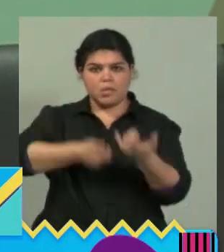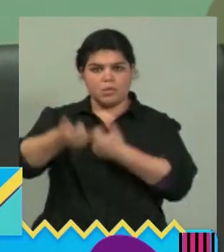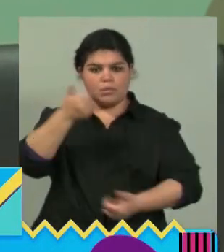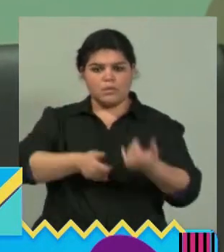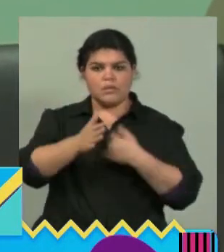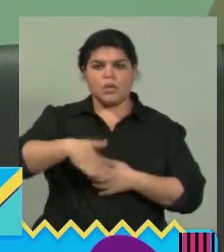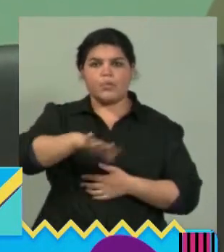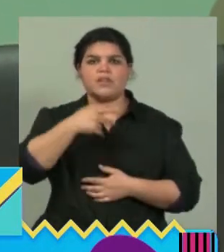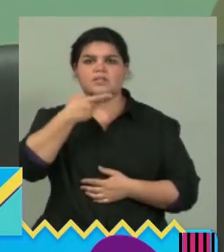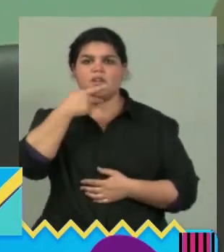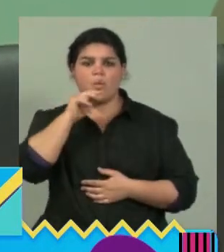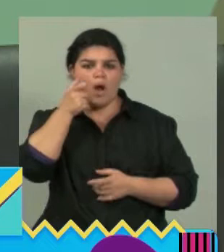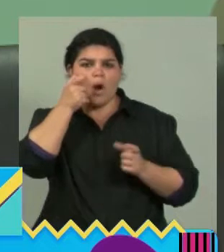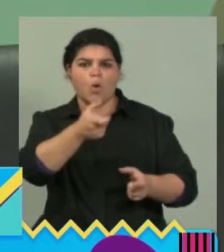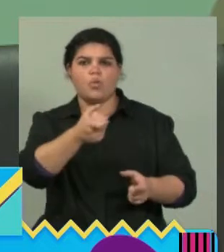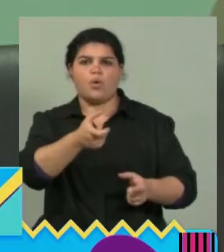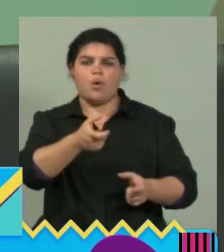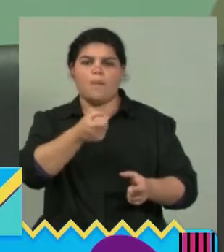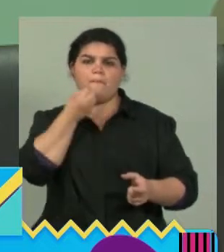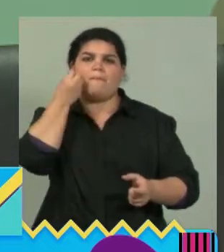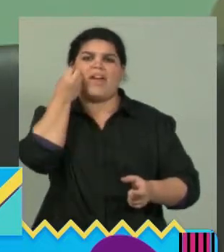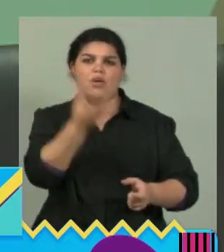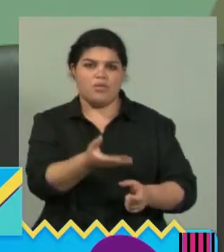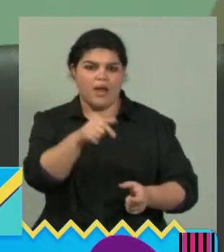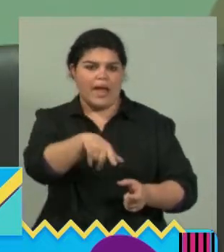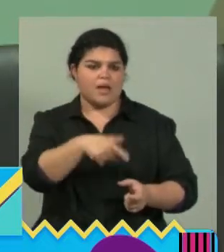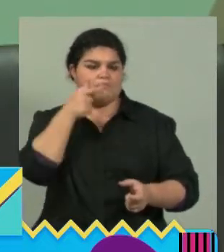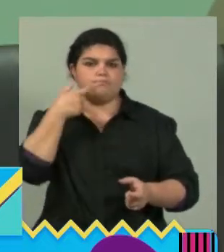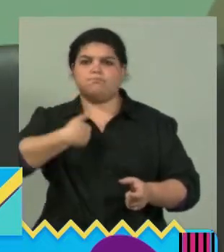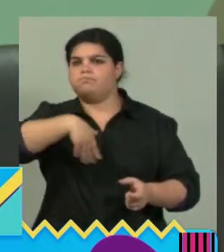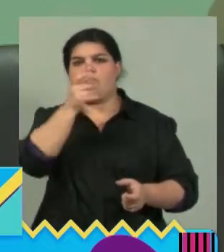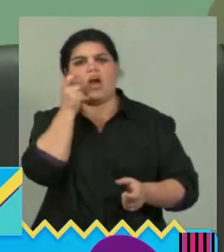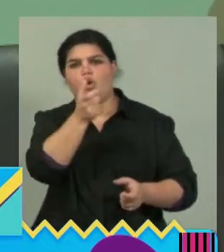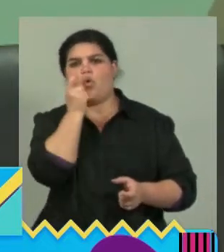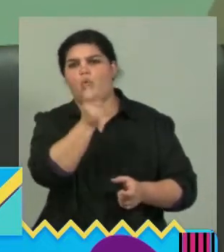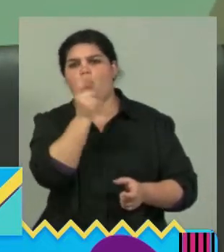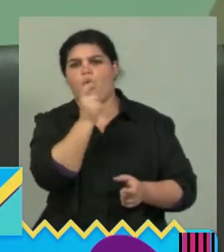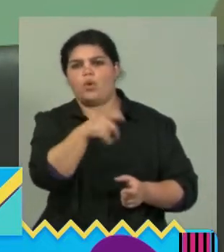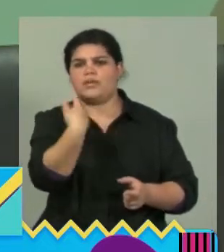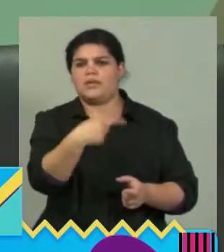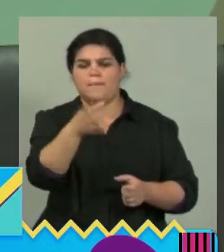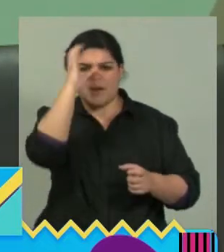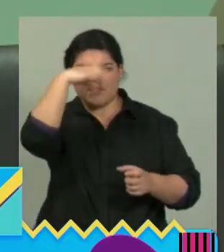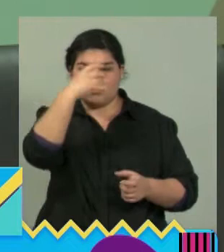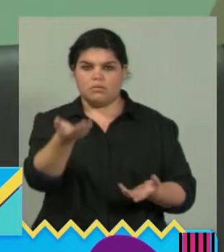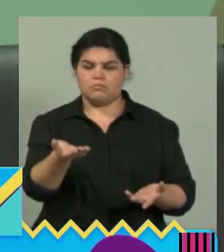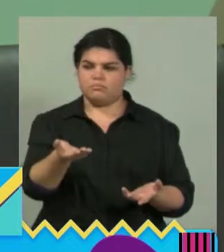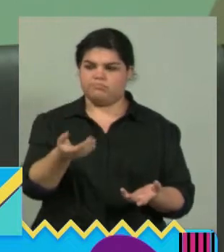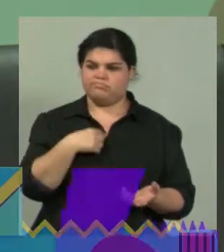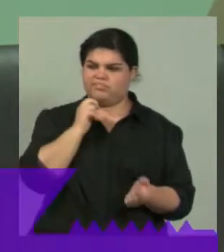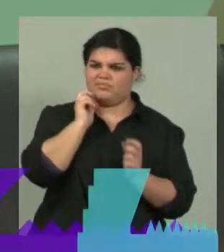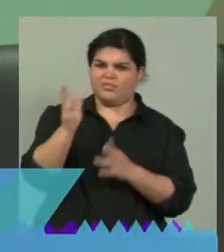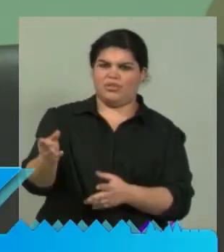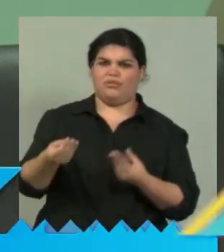el mejor control. O sea que era una de las provincias que tenía el mejor control en el tema de la actividad minera. Yo le dije,